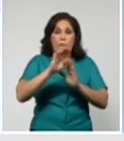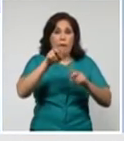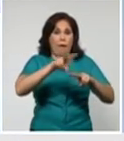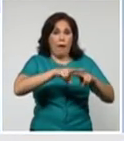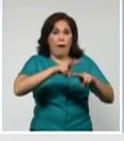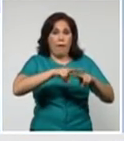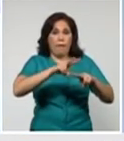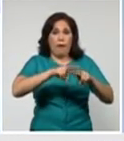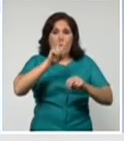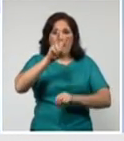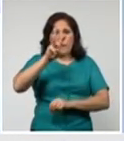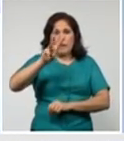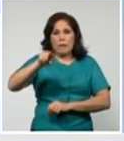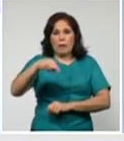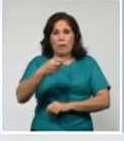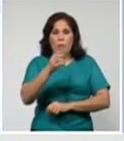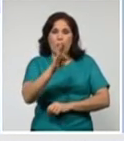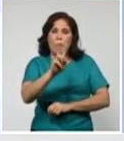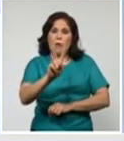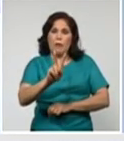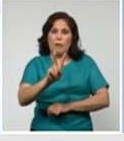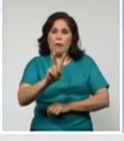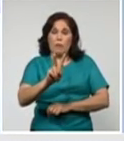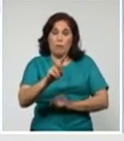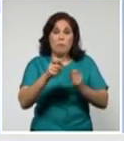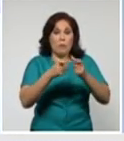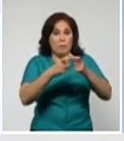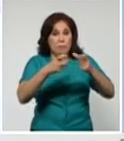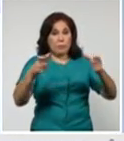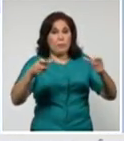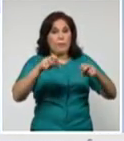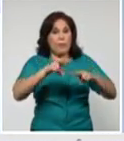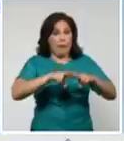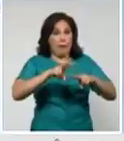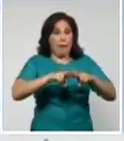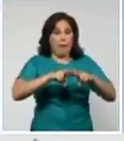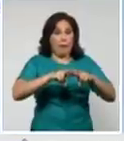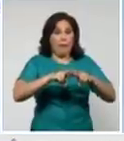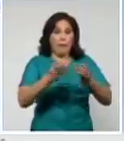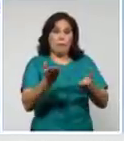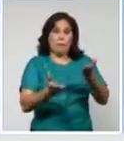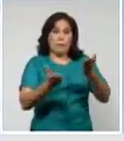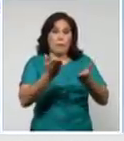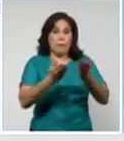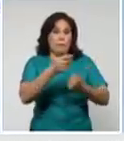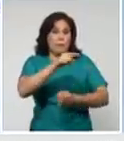con 23,42, que se incrementa en comparación con el día de ayer,